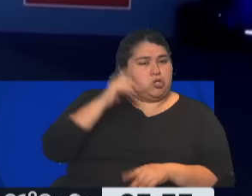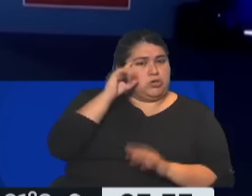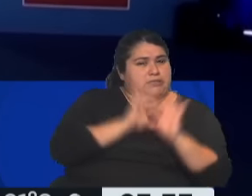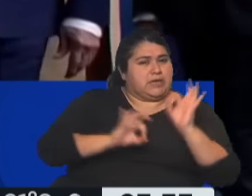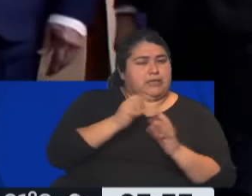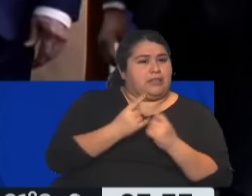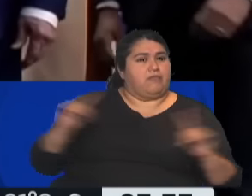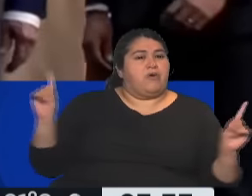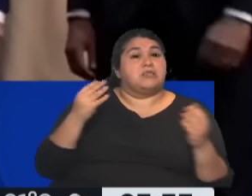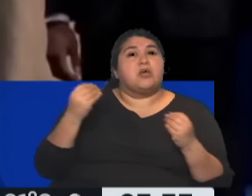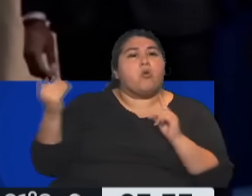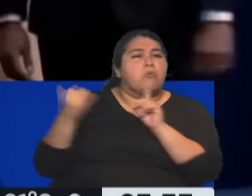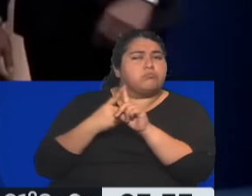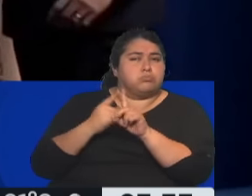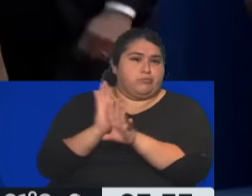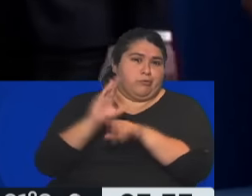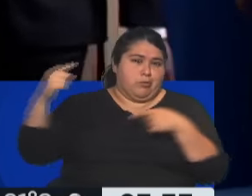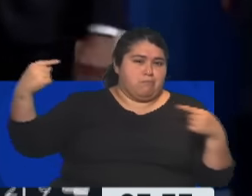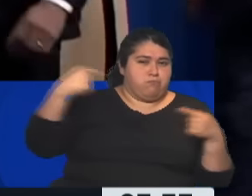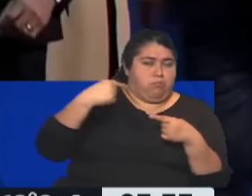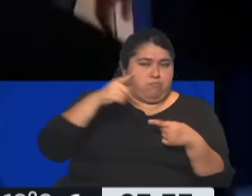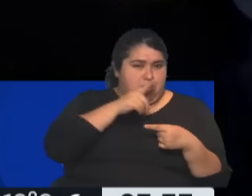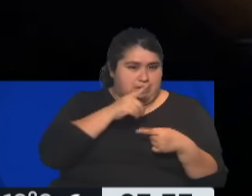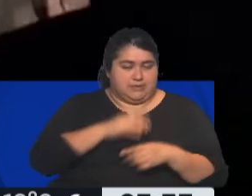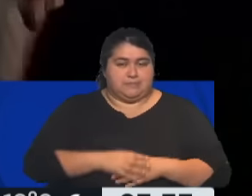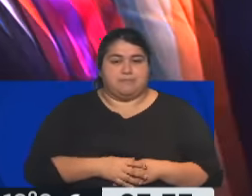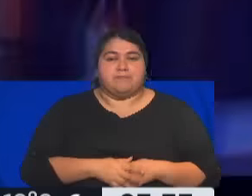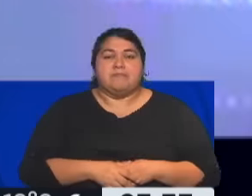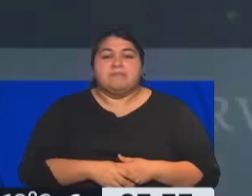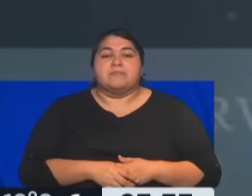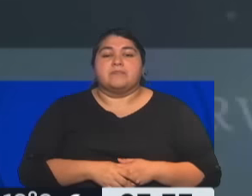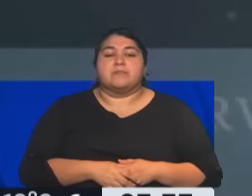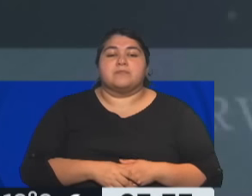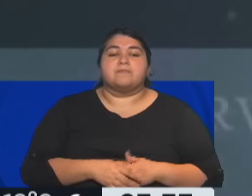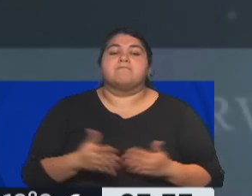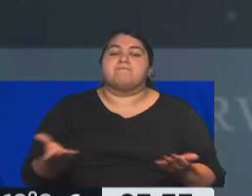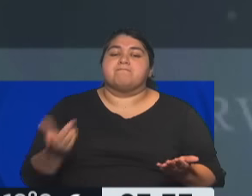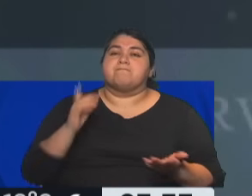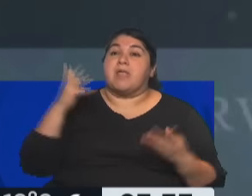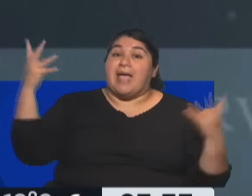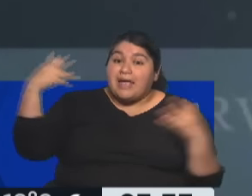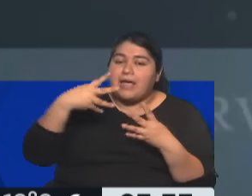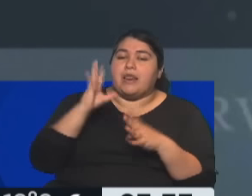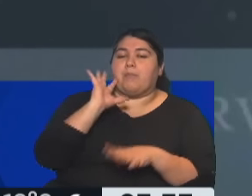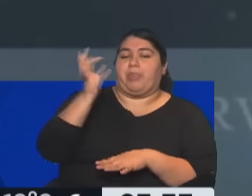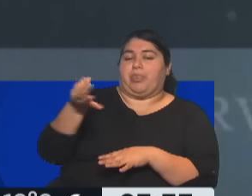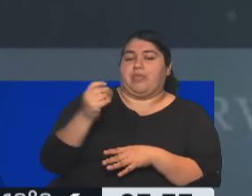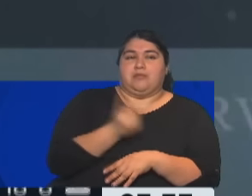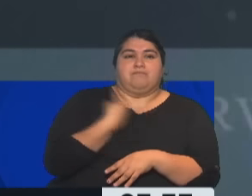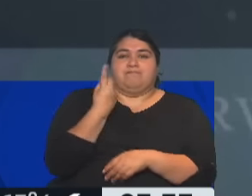plantear el conflicto con Rusia como una confrontación de carácter global. The war demonstrates that